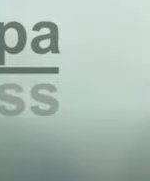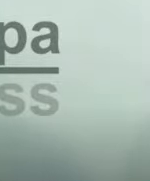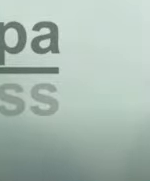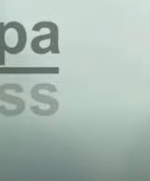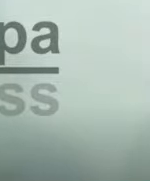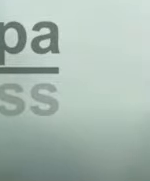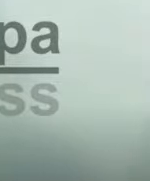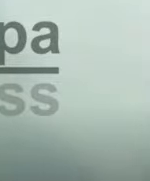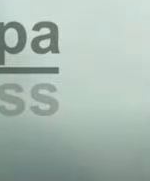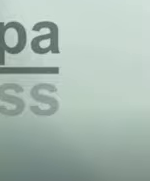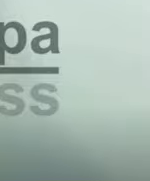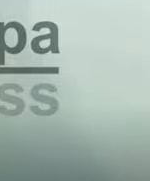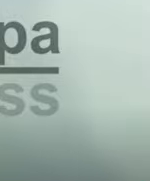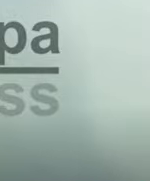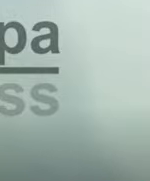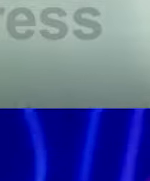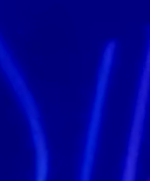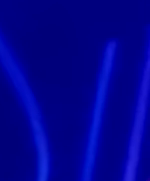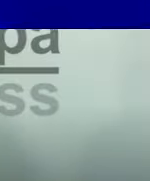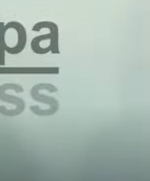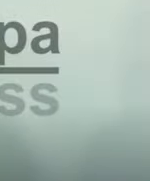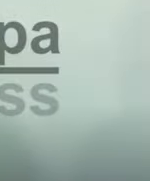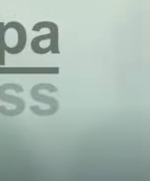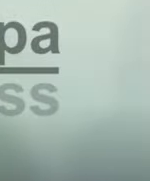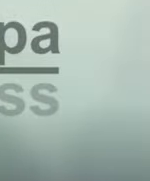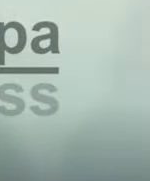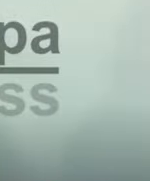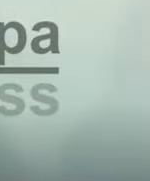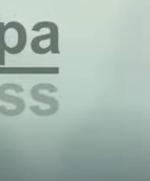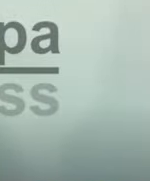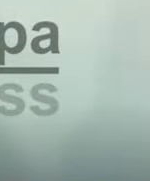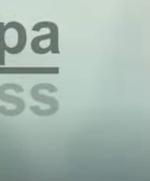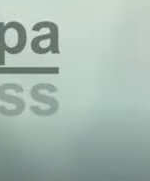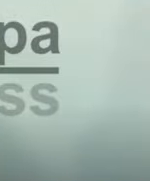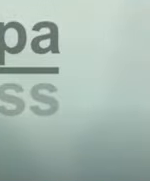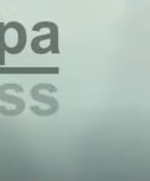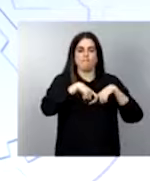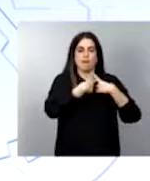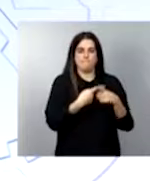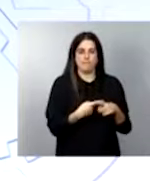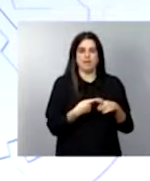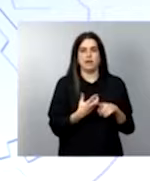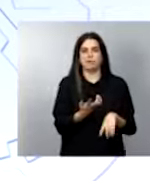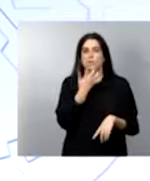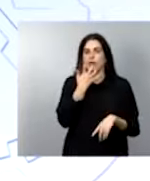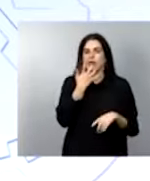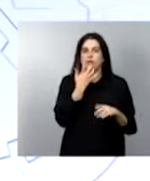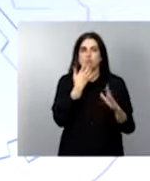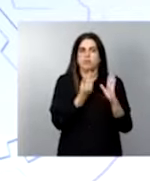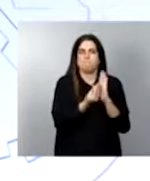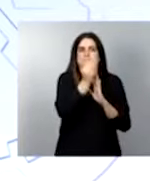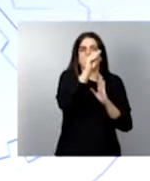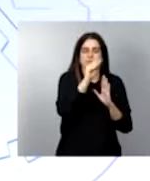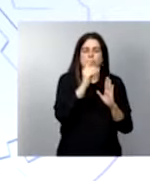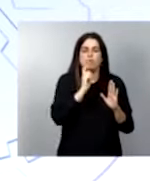precio de la alimentación en nuestro país. Por tanto, esa medida no sirve. En primer lugar, que hacemos es